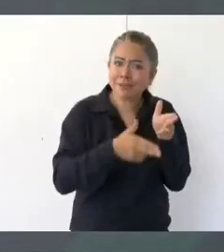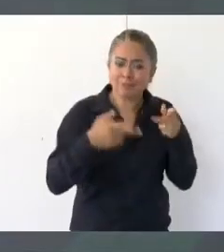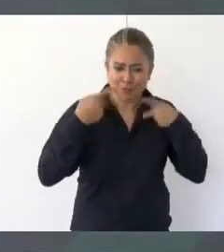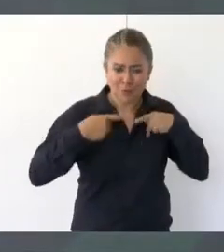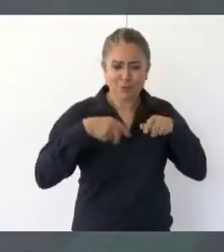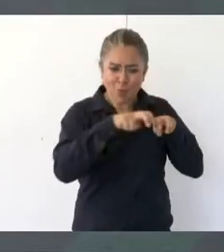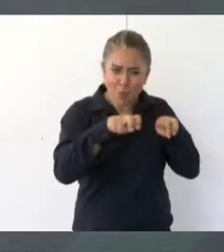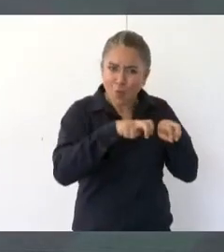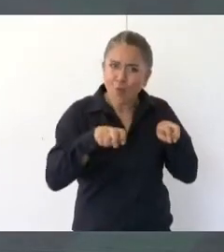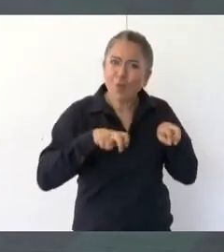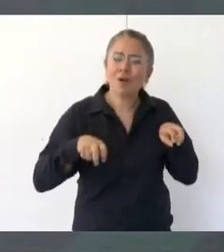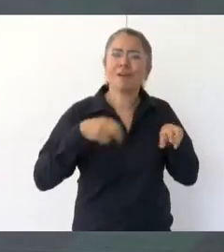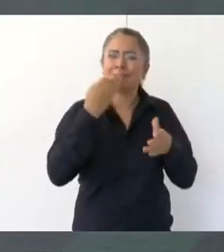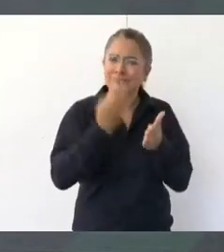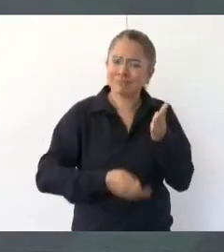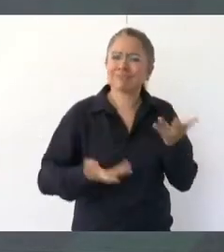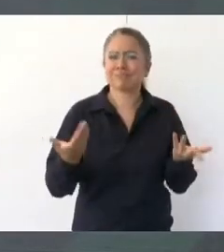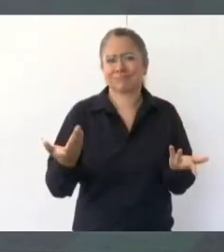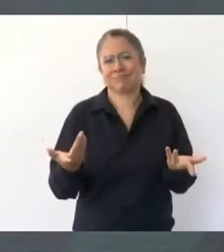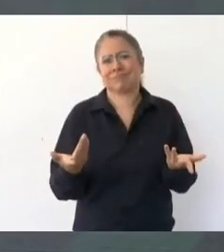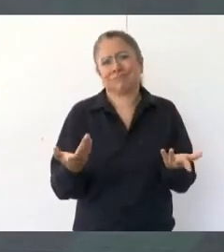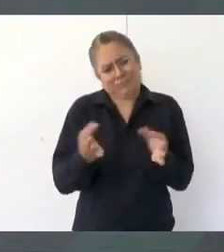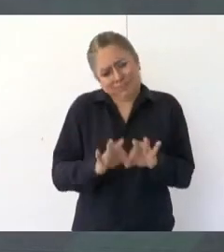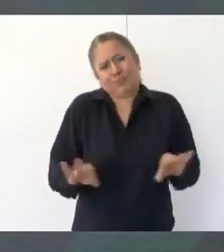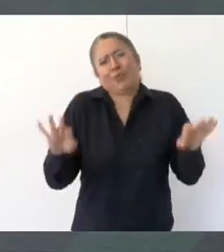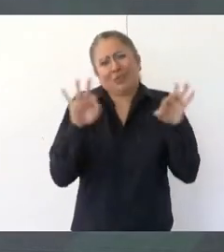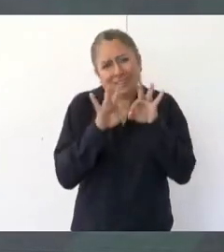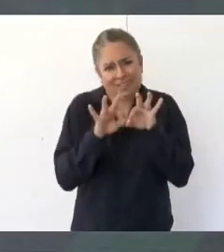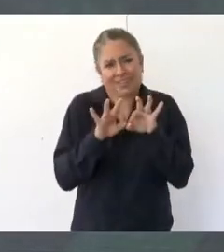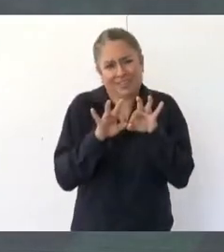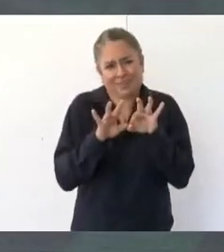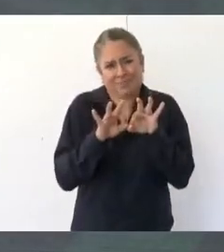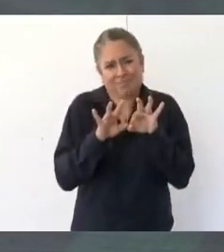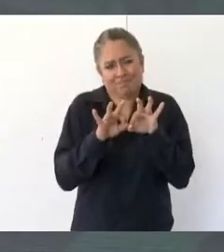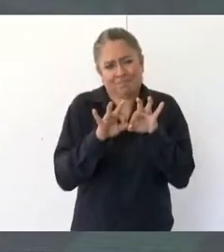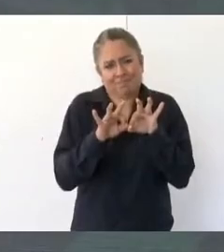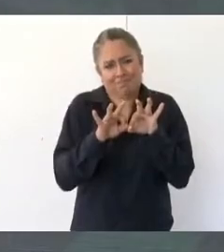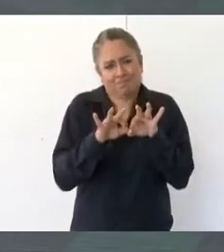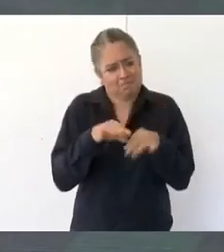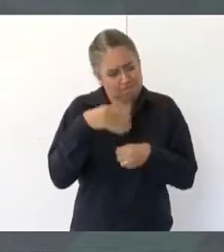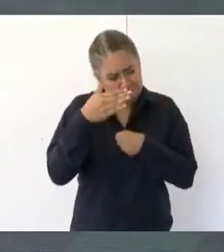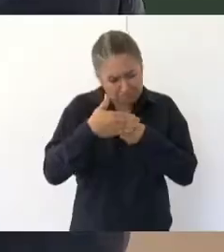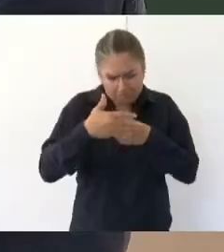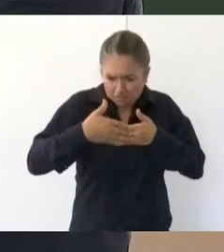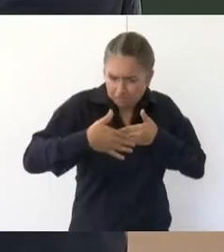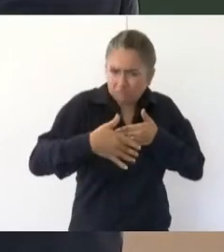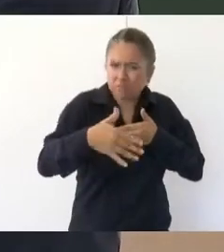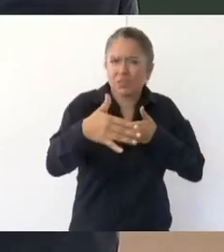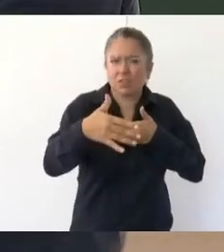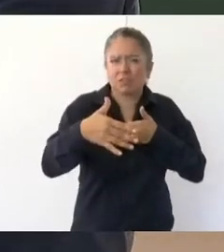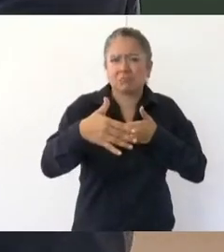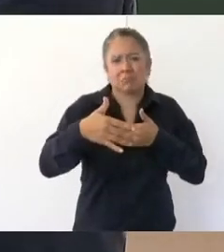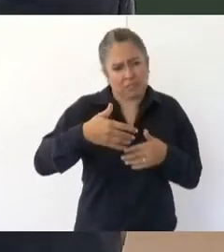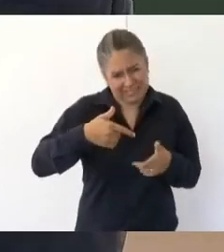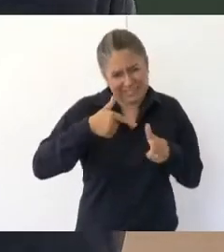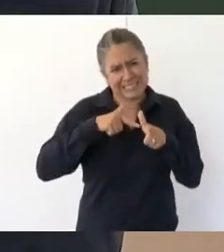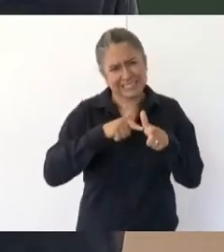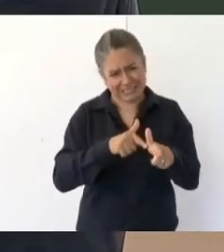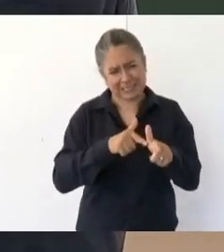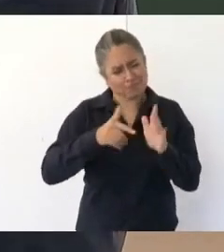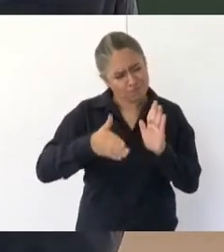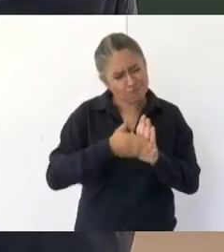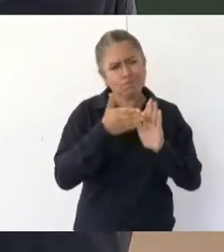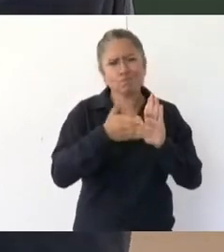algo importante para que los gobiernos que van a continuar sigan